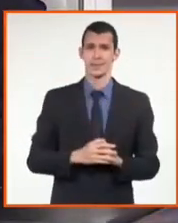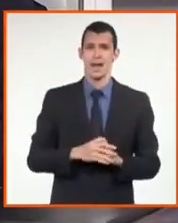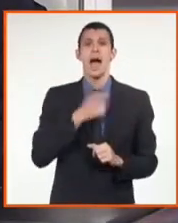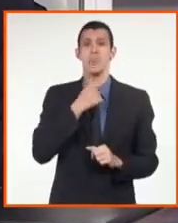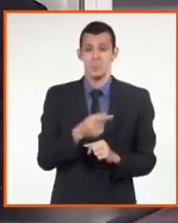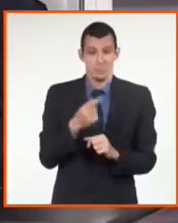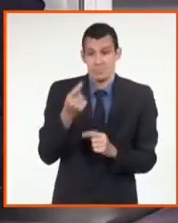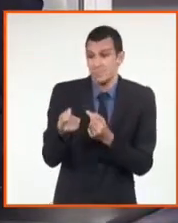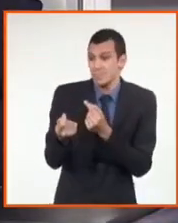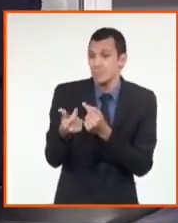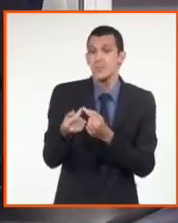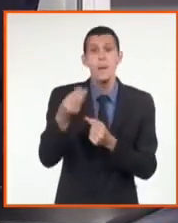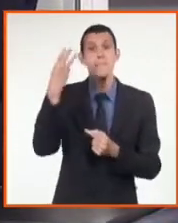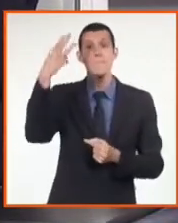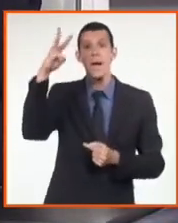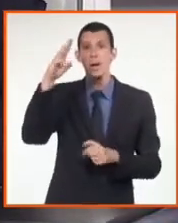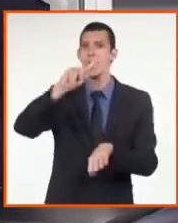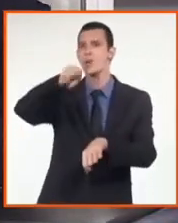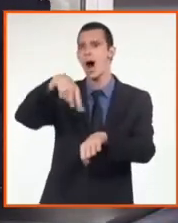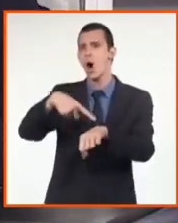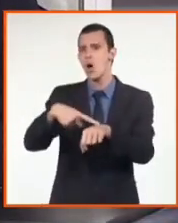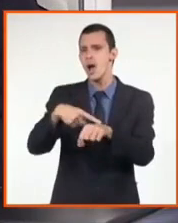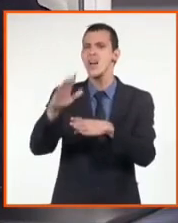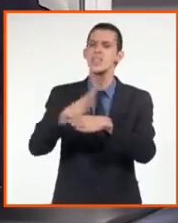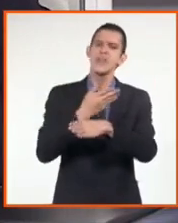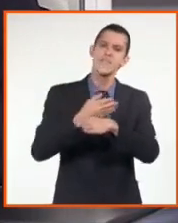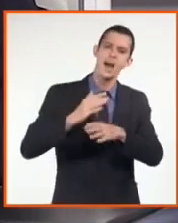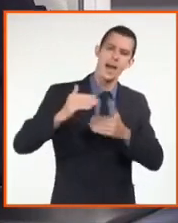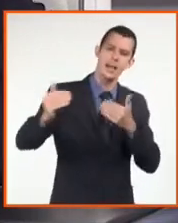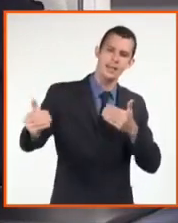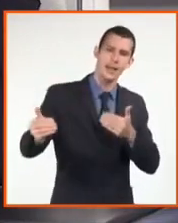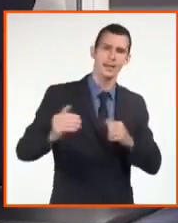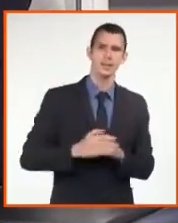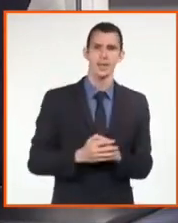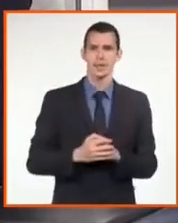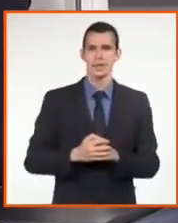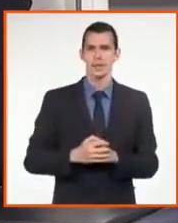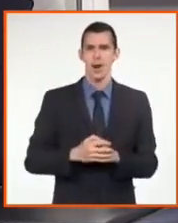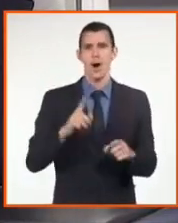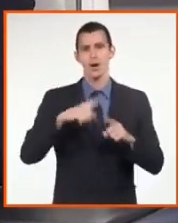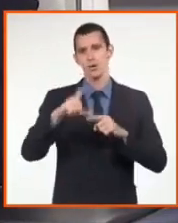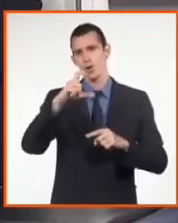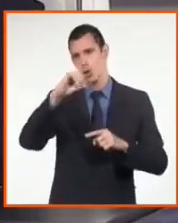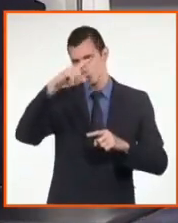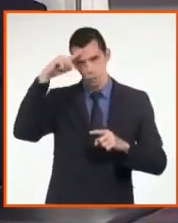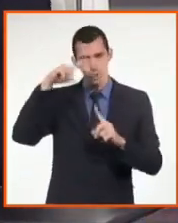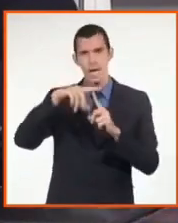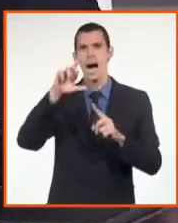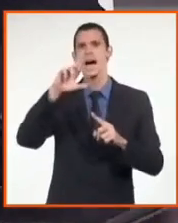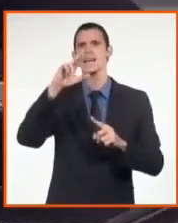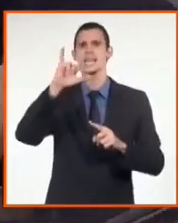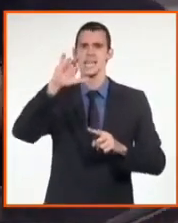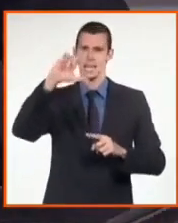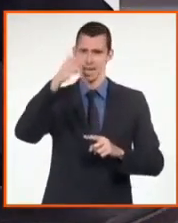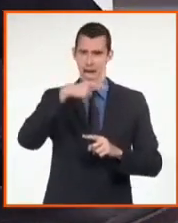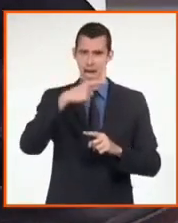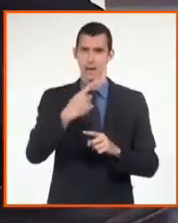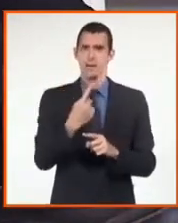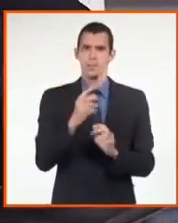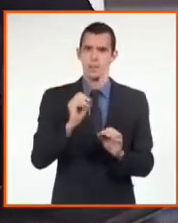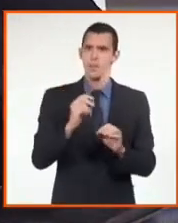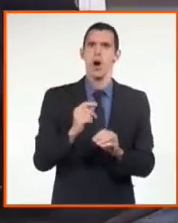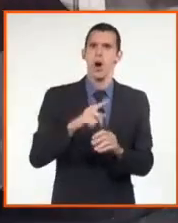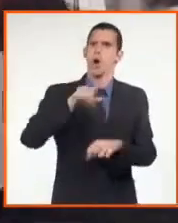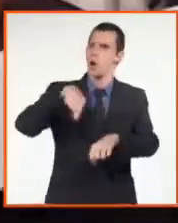Honduras Costa Rica tenemos dos horas de diferencia o sea tuvimos que adecuar tuvimos que adecuar todos los mecanismos sobre